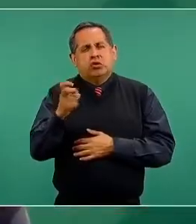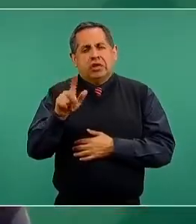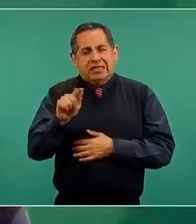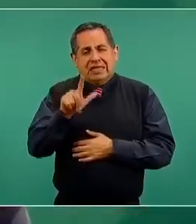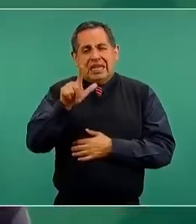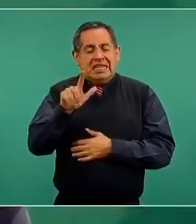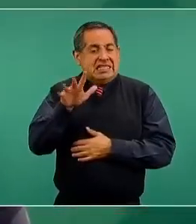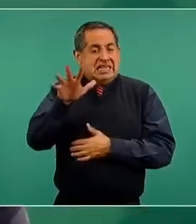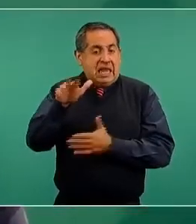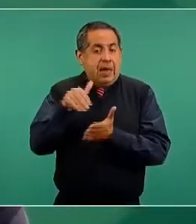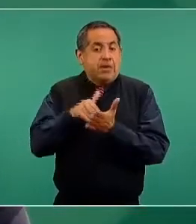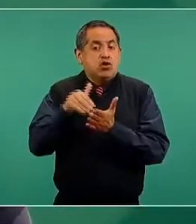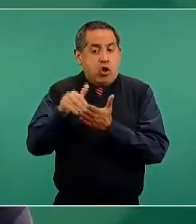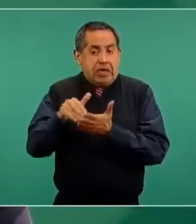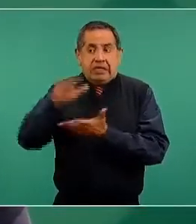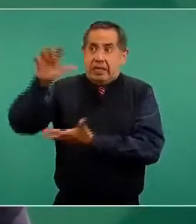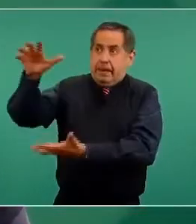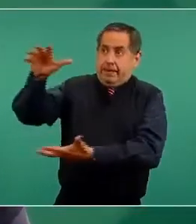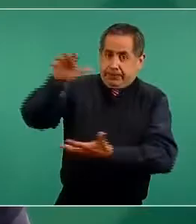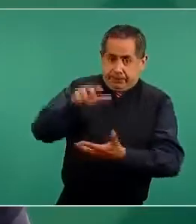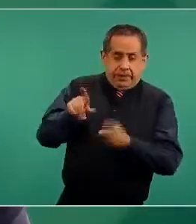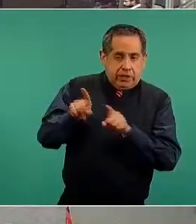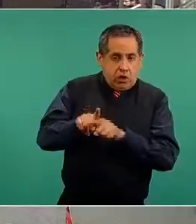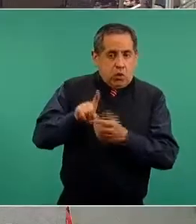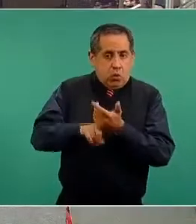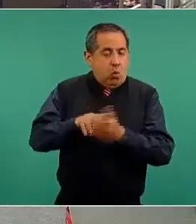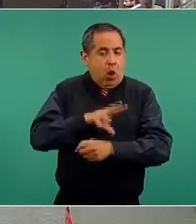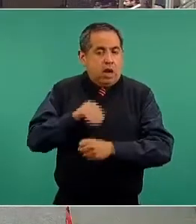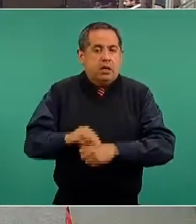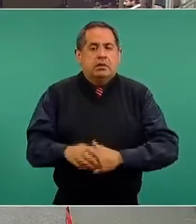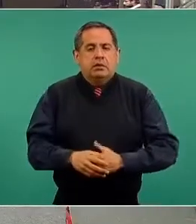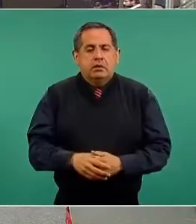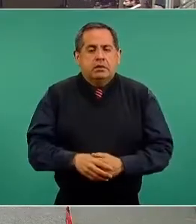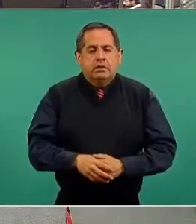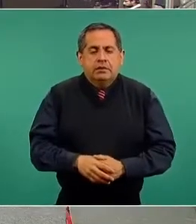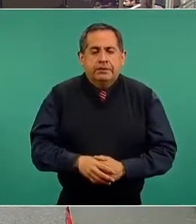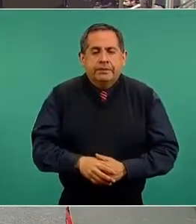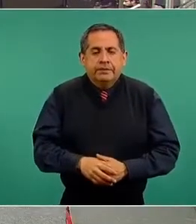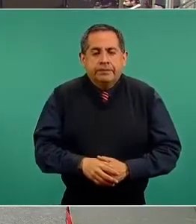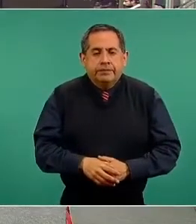277 millones de cargamentos semejantes a este.